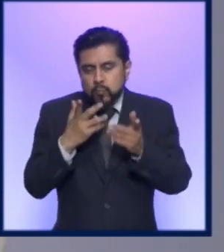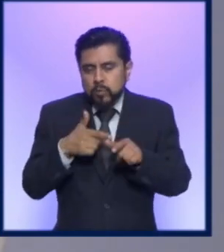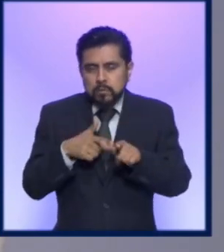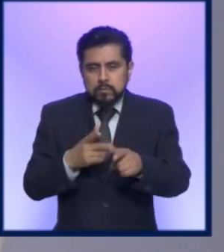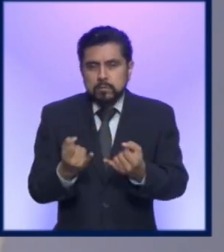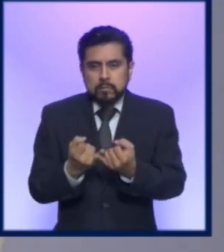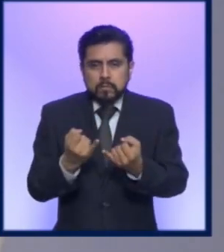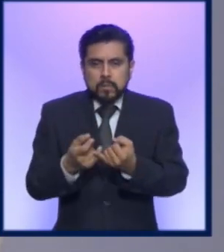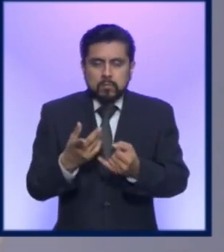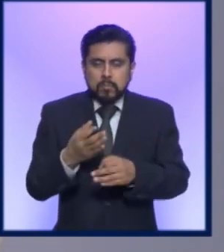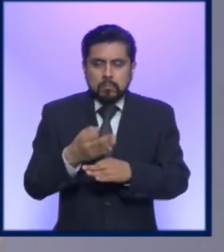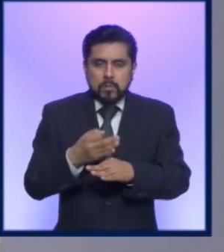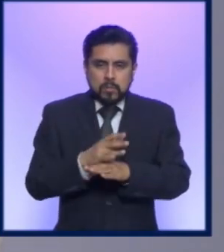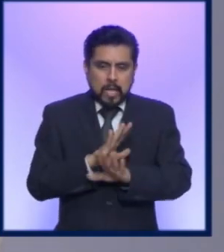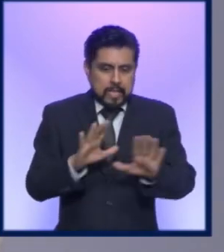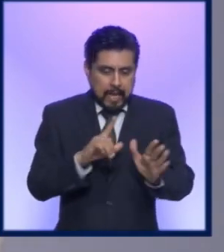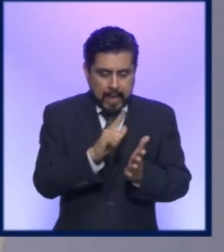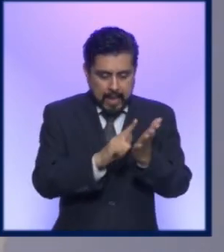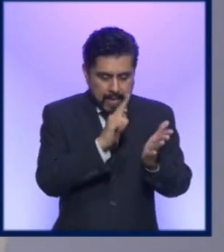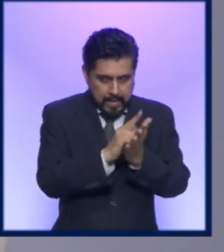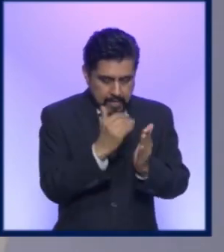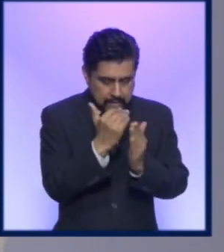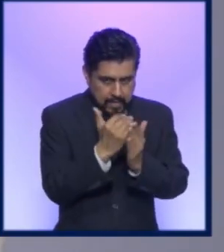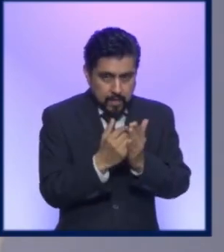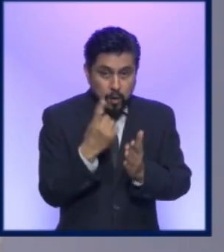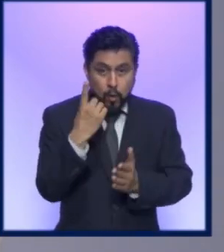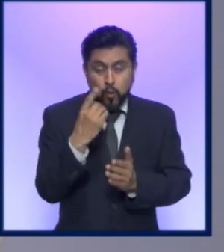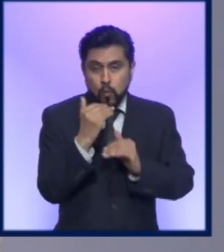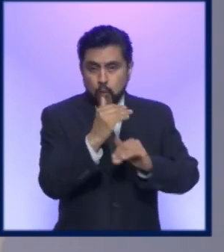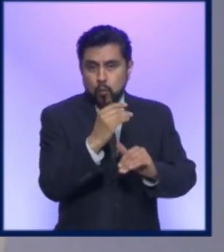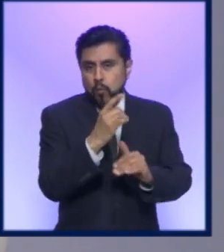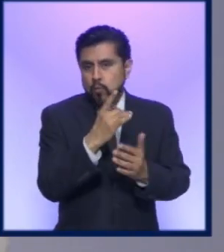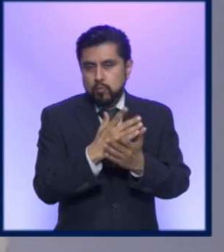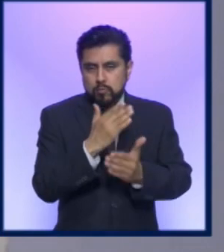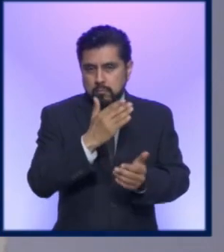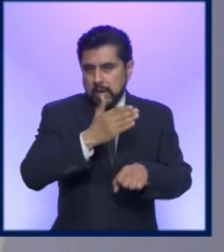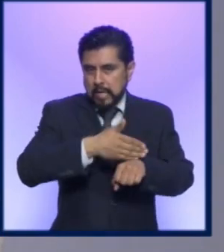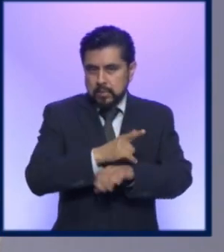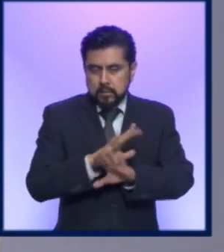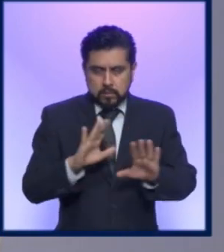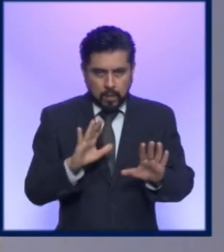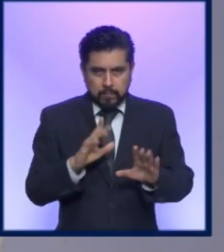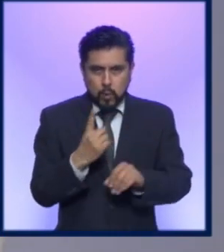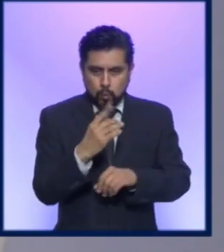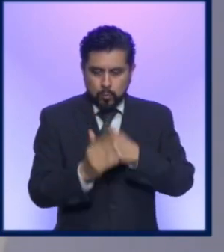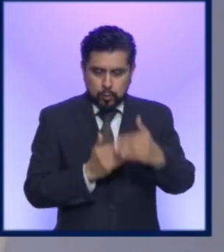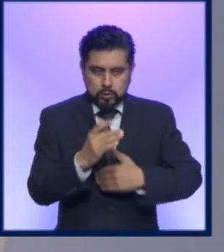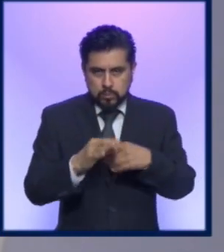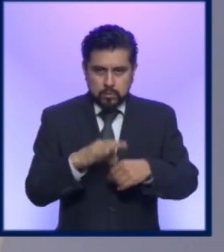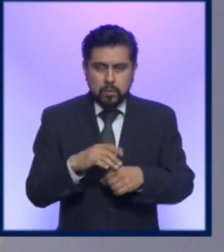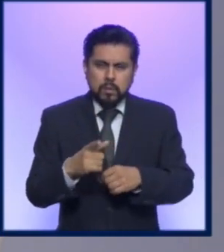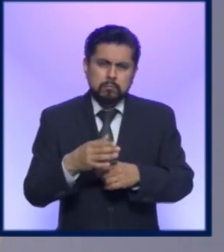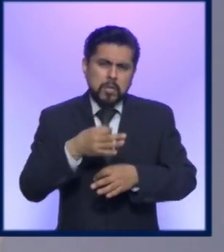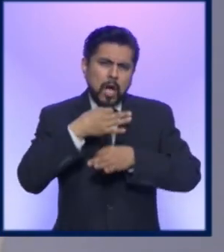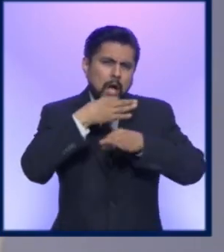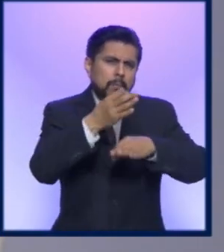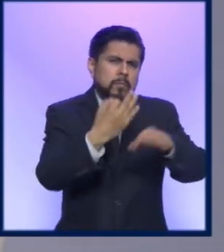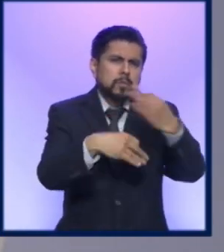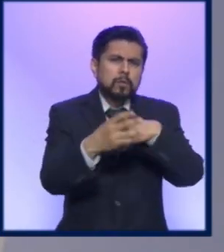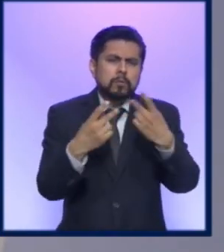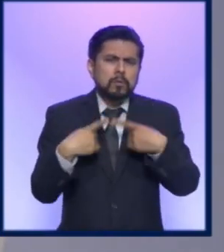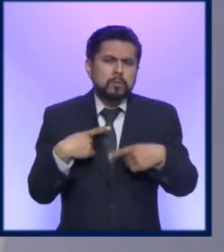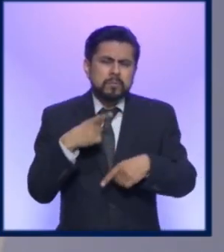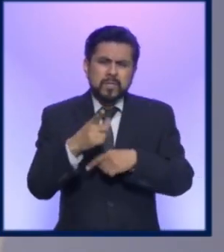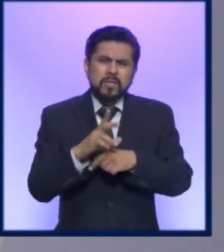digamos que prever pero sí este sería como necesario este exhortar a la ciudadanía para que no